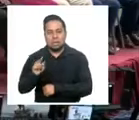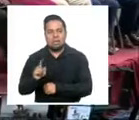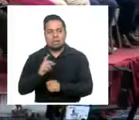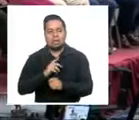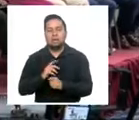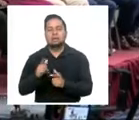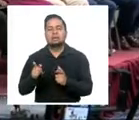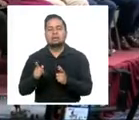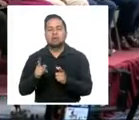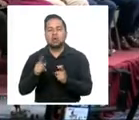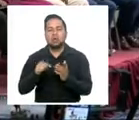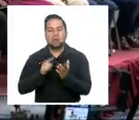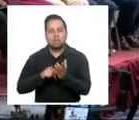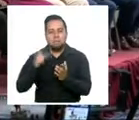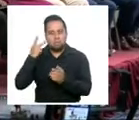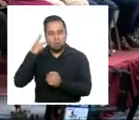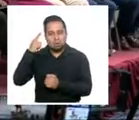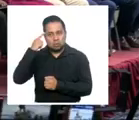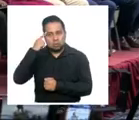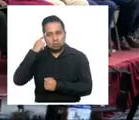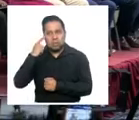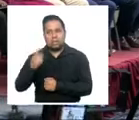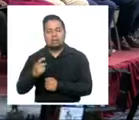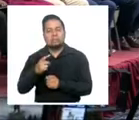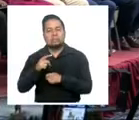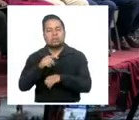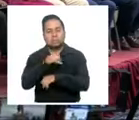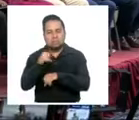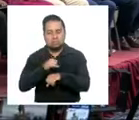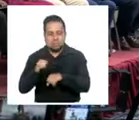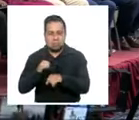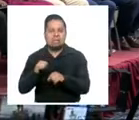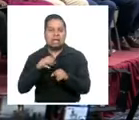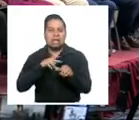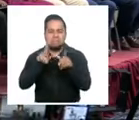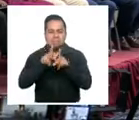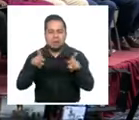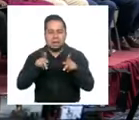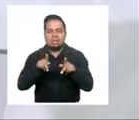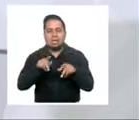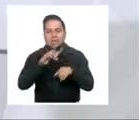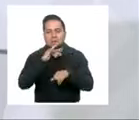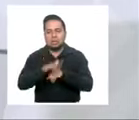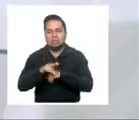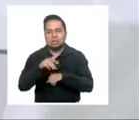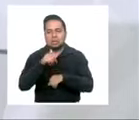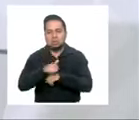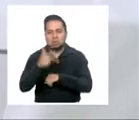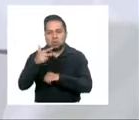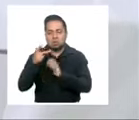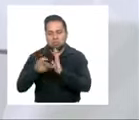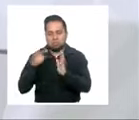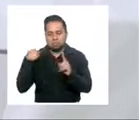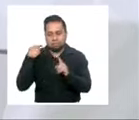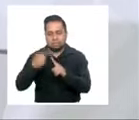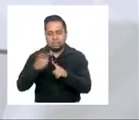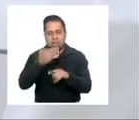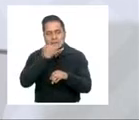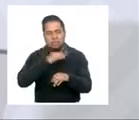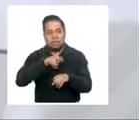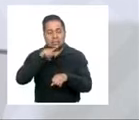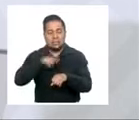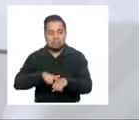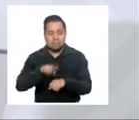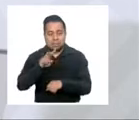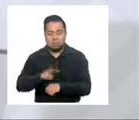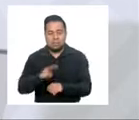en el municipio de San Pedro Pochutla, que es Zipolite, la playa nudista de México. Ya vamos con la octava edición de este festival.